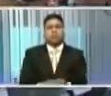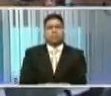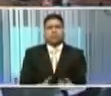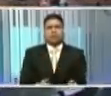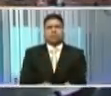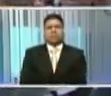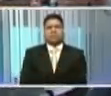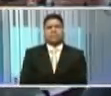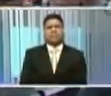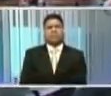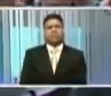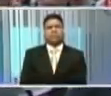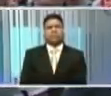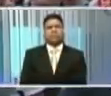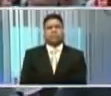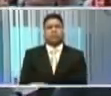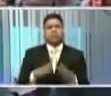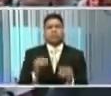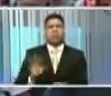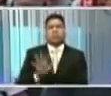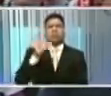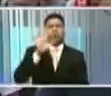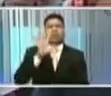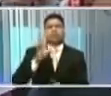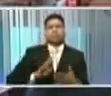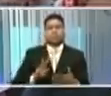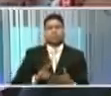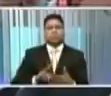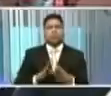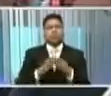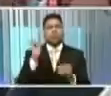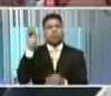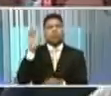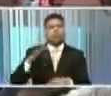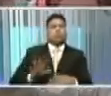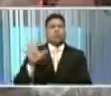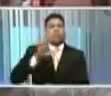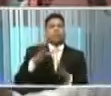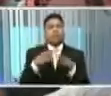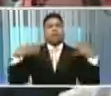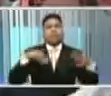Congreso de la Patria de todas las misiones y grandes misiones.